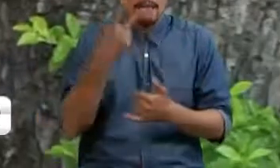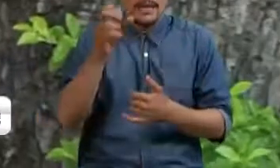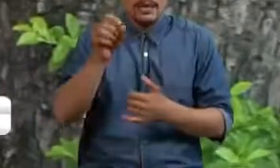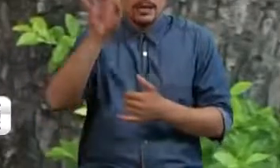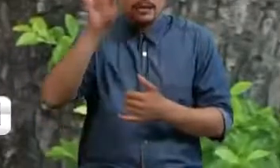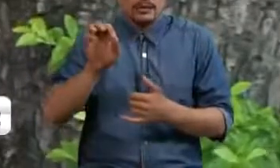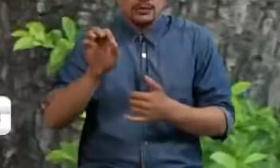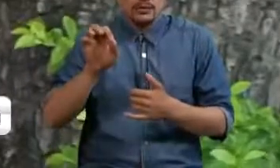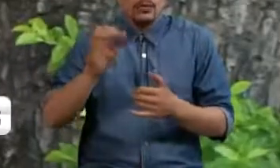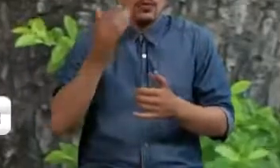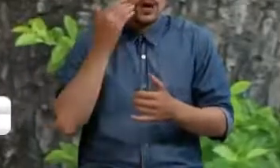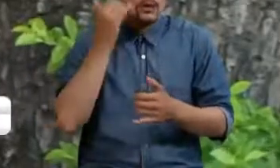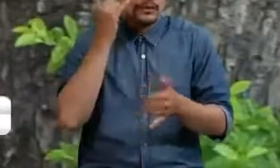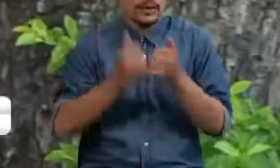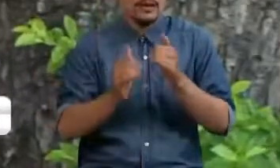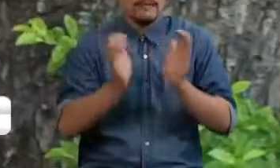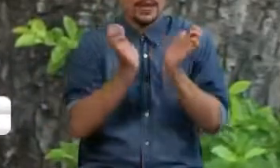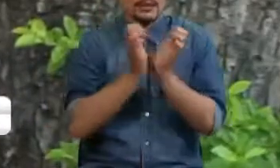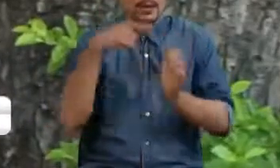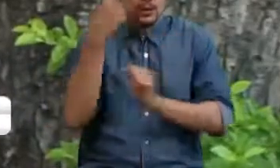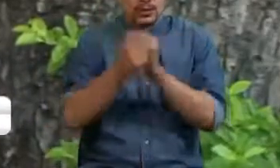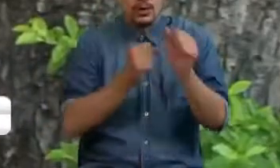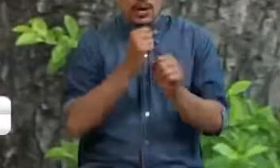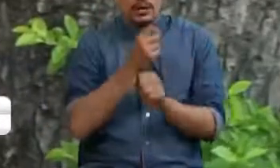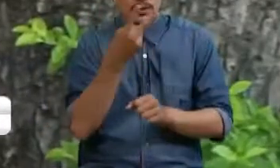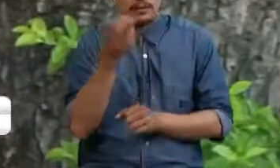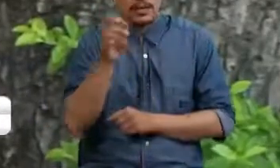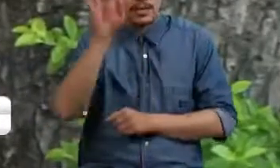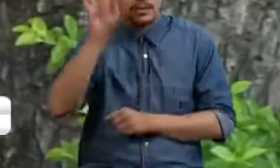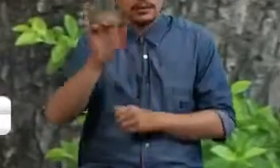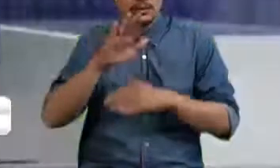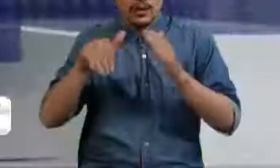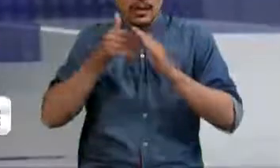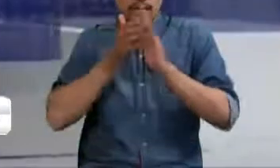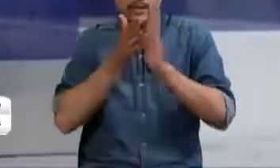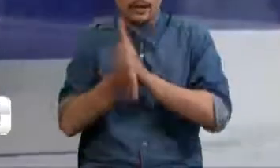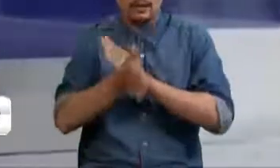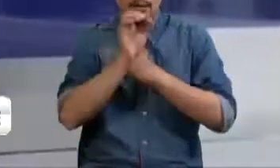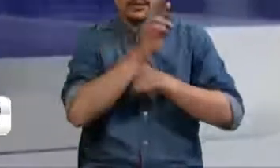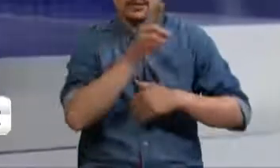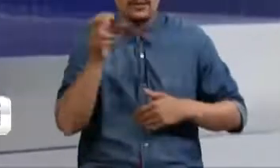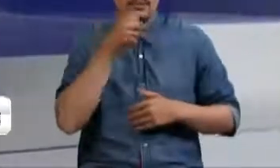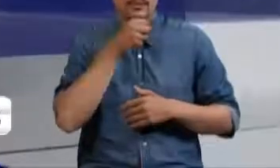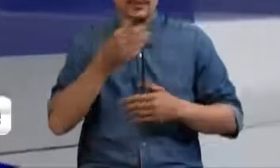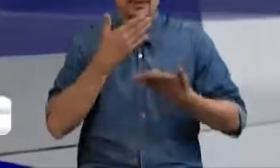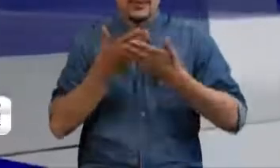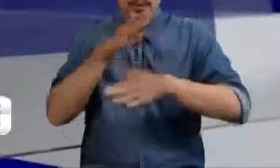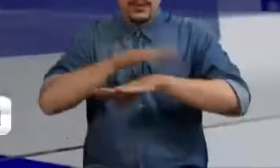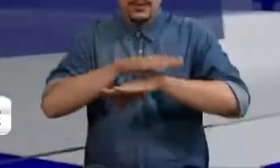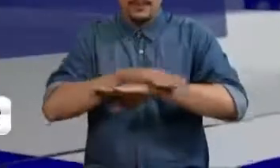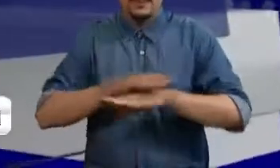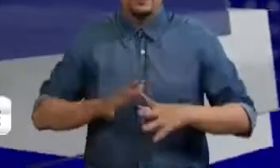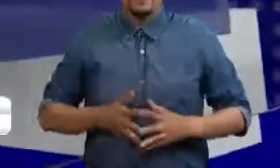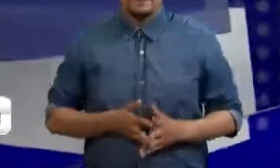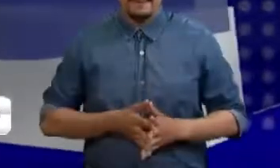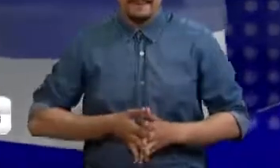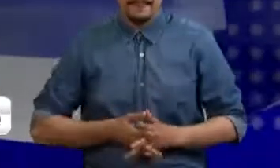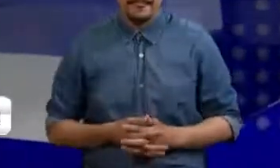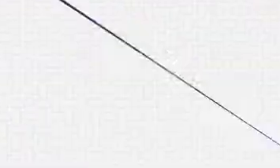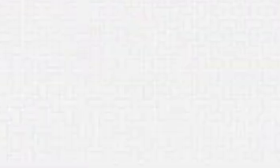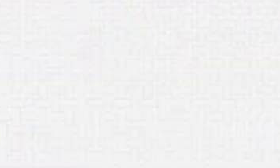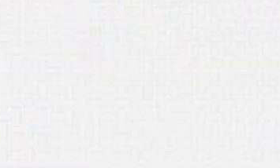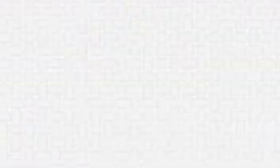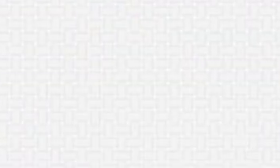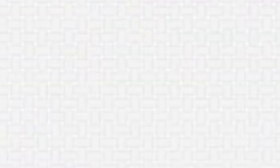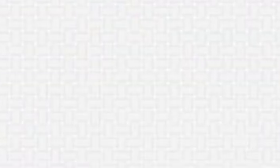mayo del 2018 esta es toda la información por el momento con la cámara de leonardo lemus les informo pilar velázquez para oriente